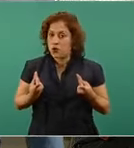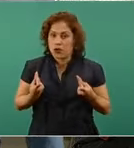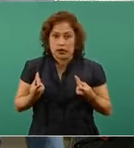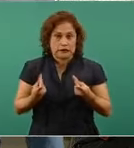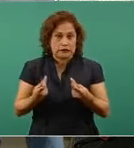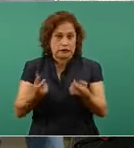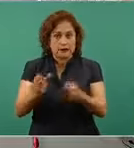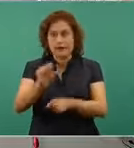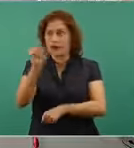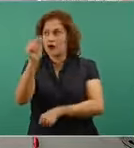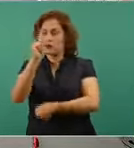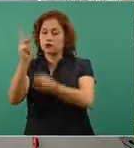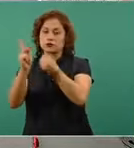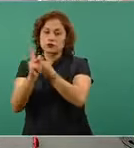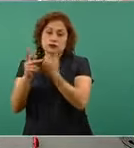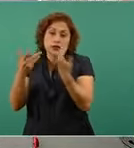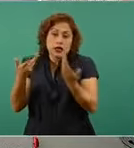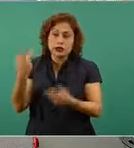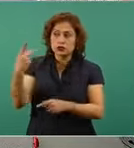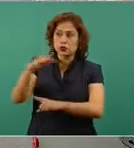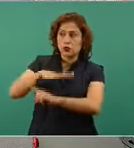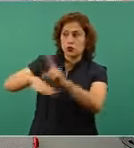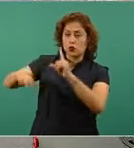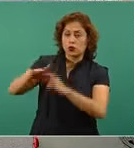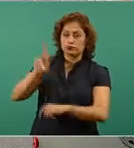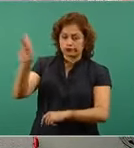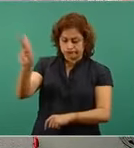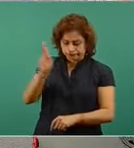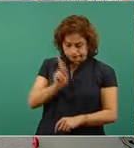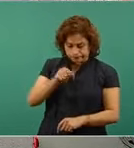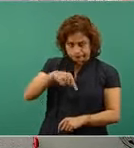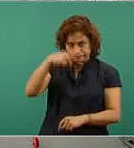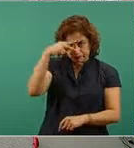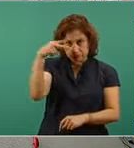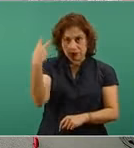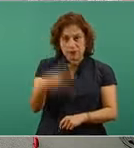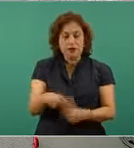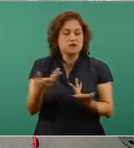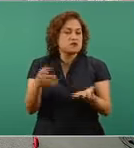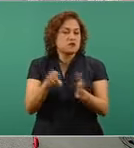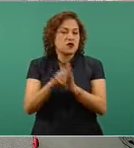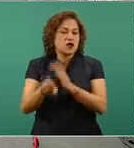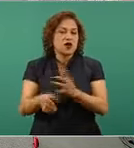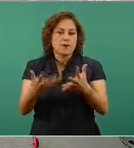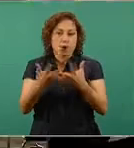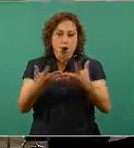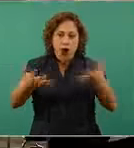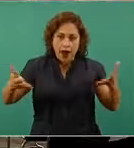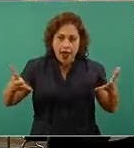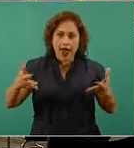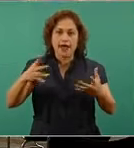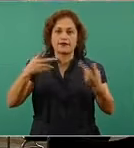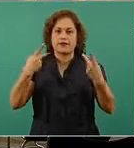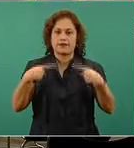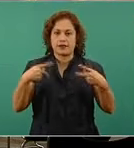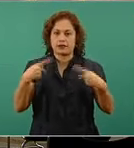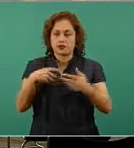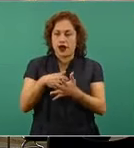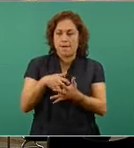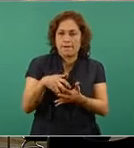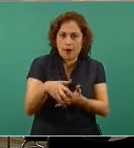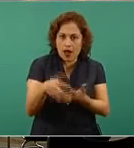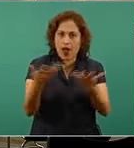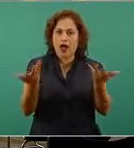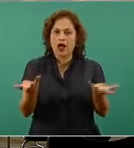en lugares que tienen características parecidas a digamos, gran extensión territorial, población importante y